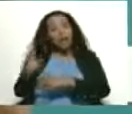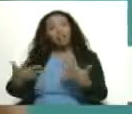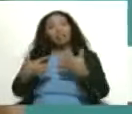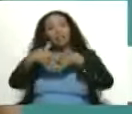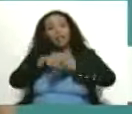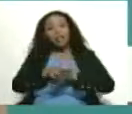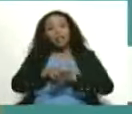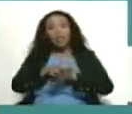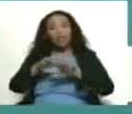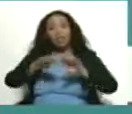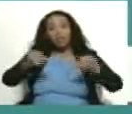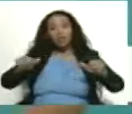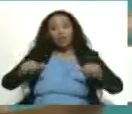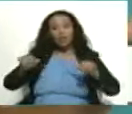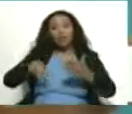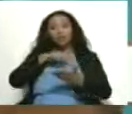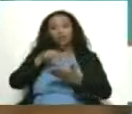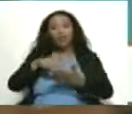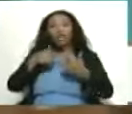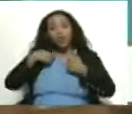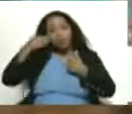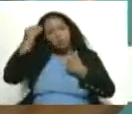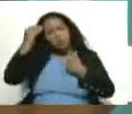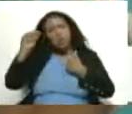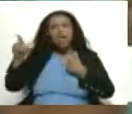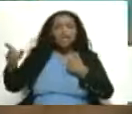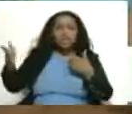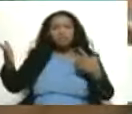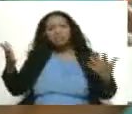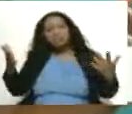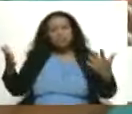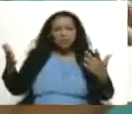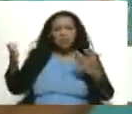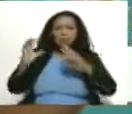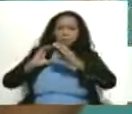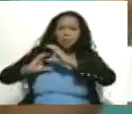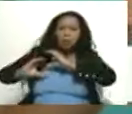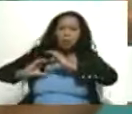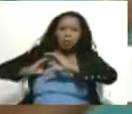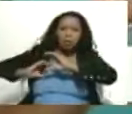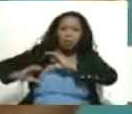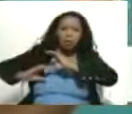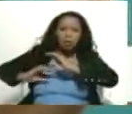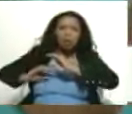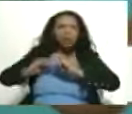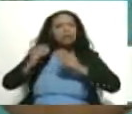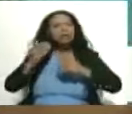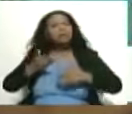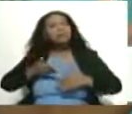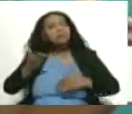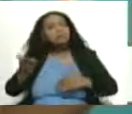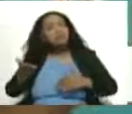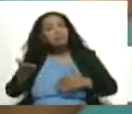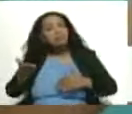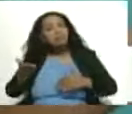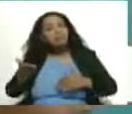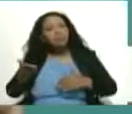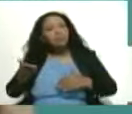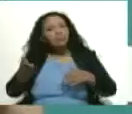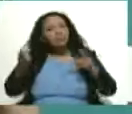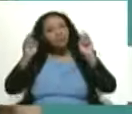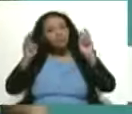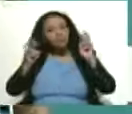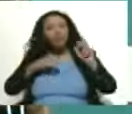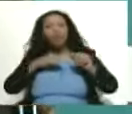integridad del territorio nacional. Y yo creo que esa conferencia ha servido como marco conceptual, nos llenó